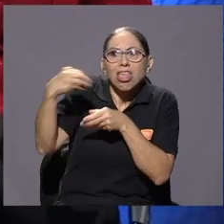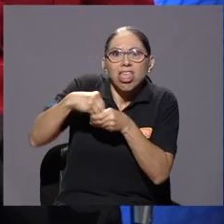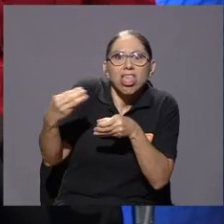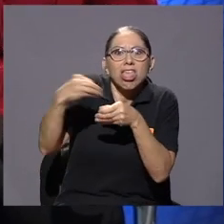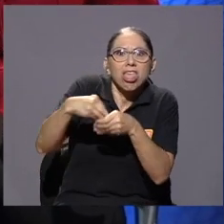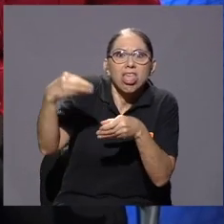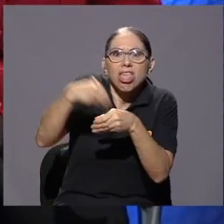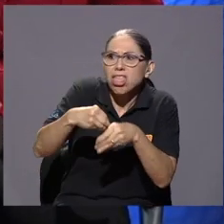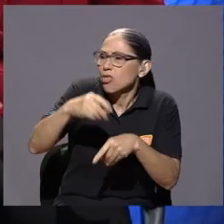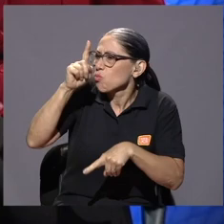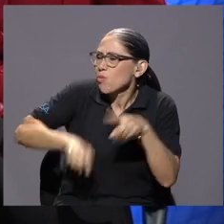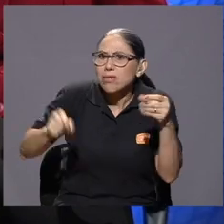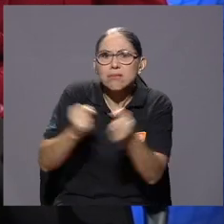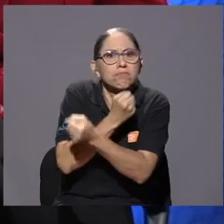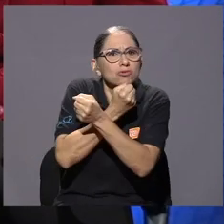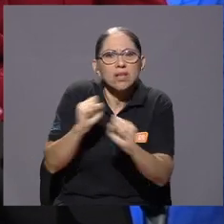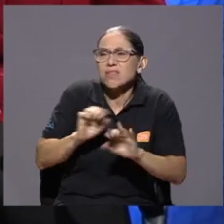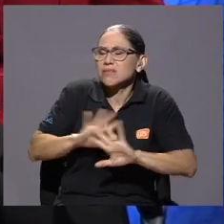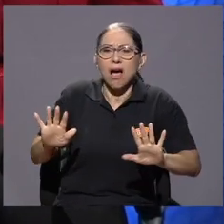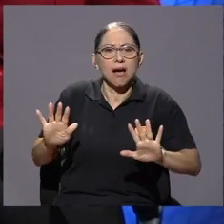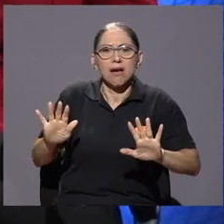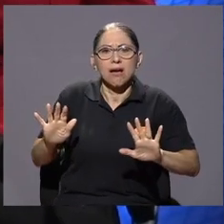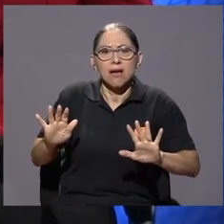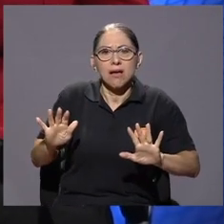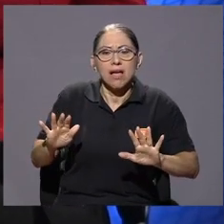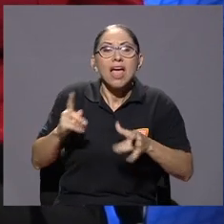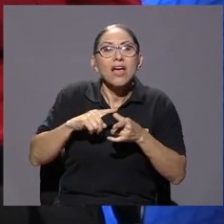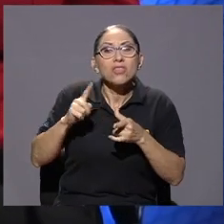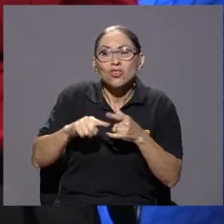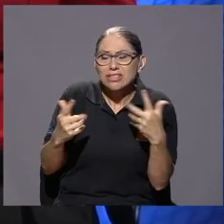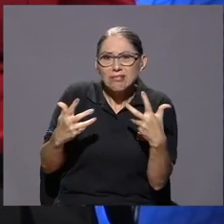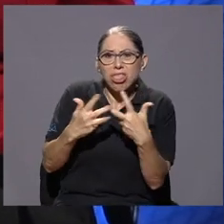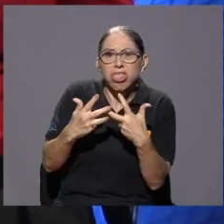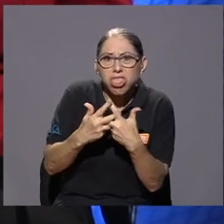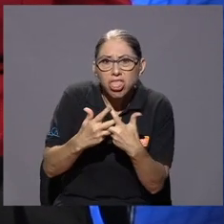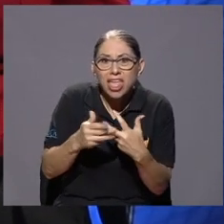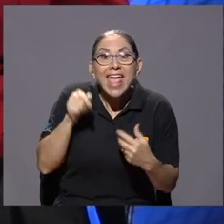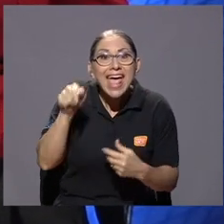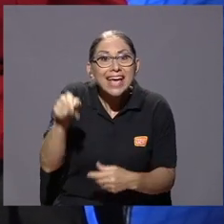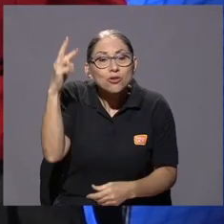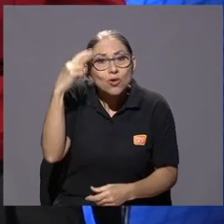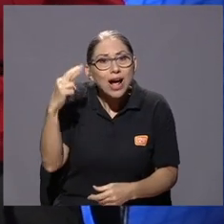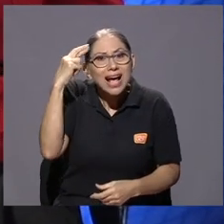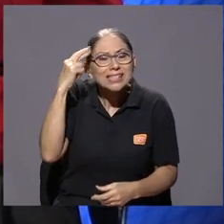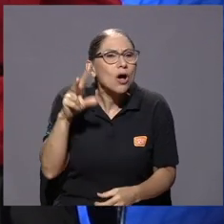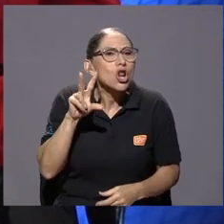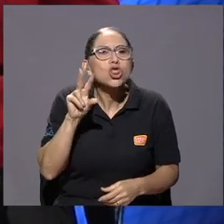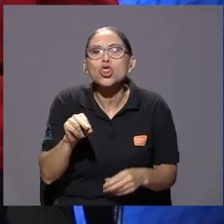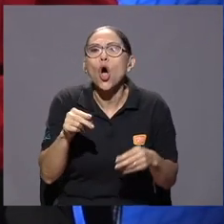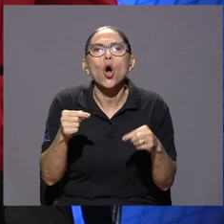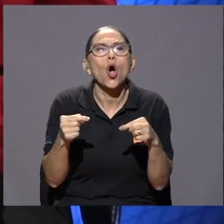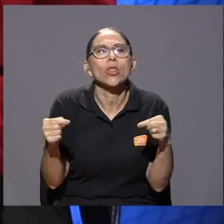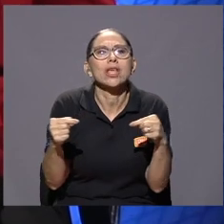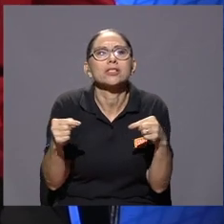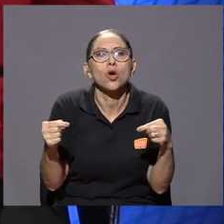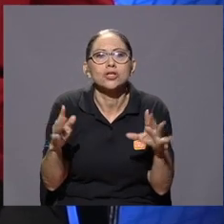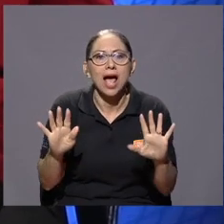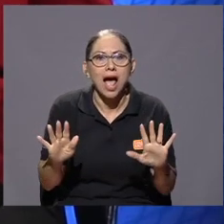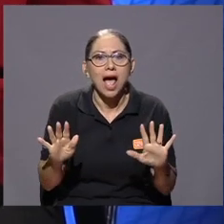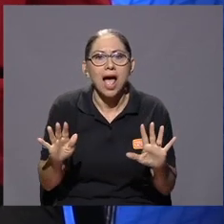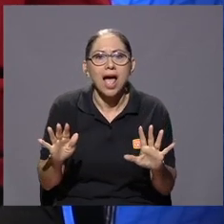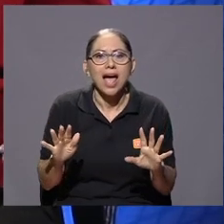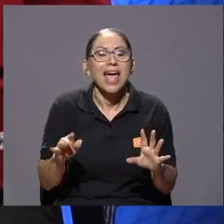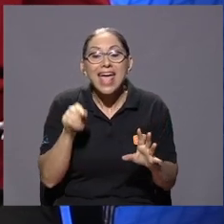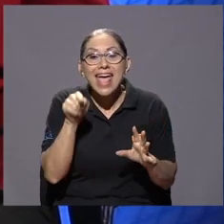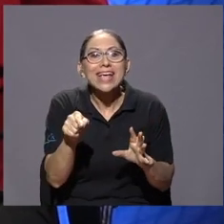invivible la situación, es imposible. Esta, Ronald, es una causal no contenciosa. Lo que busca es que no